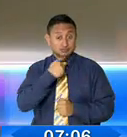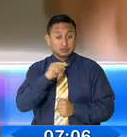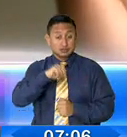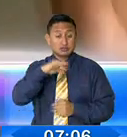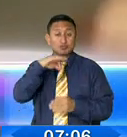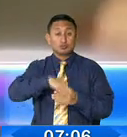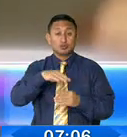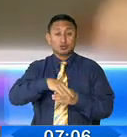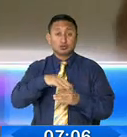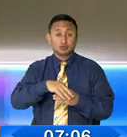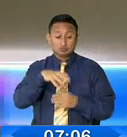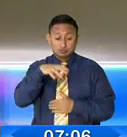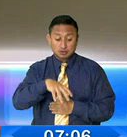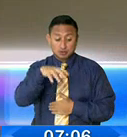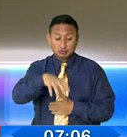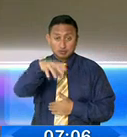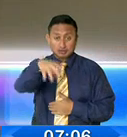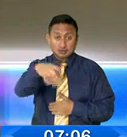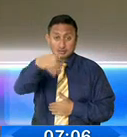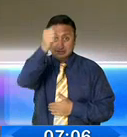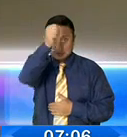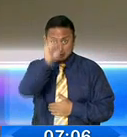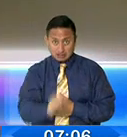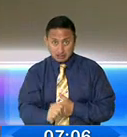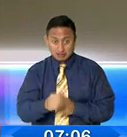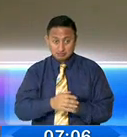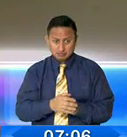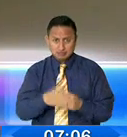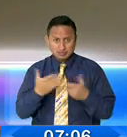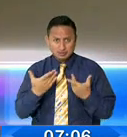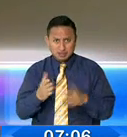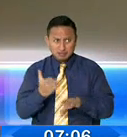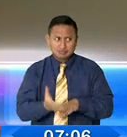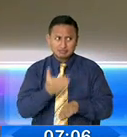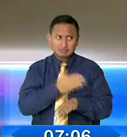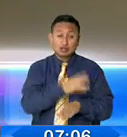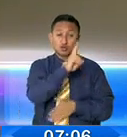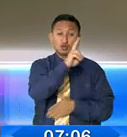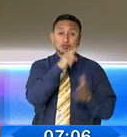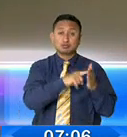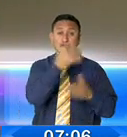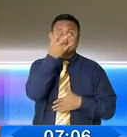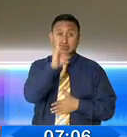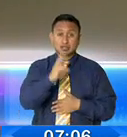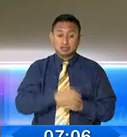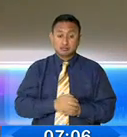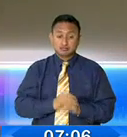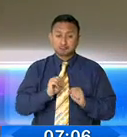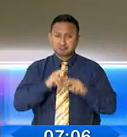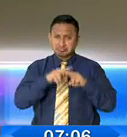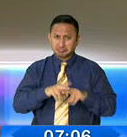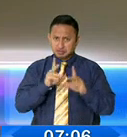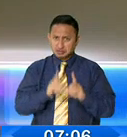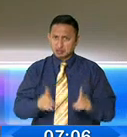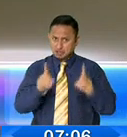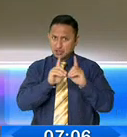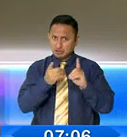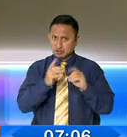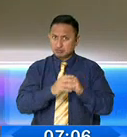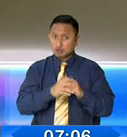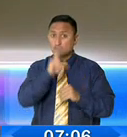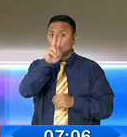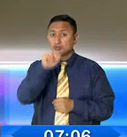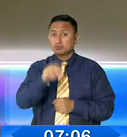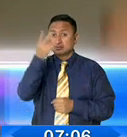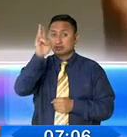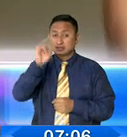estas provincias y sobre todo en Sierra Centro ya se viene desde 2017. Si revisamos las cifras de 2017, Guillermo